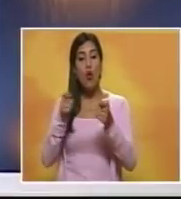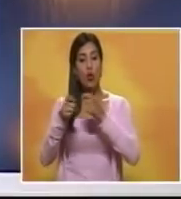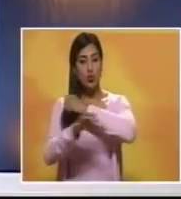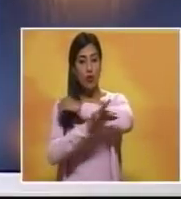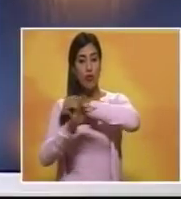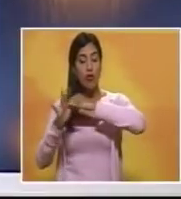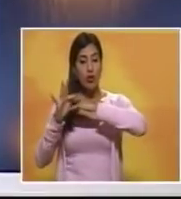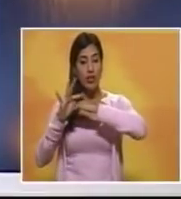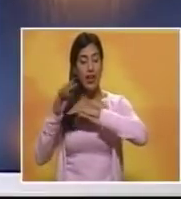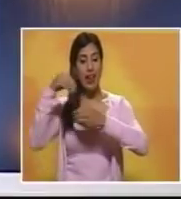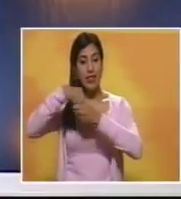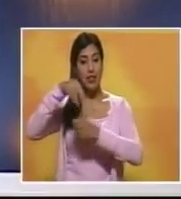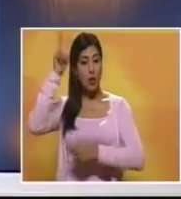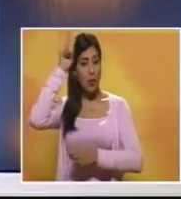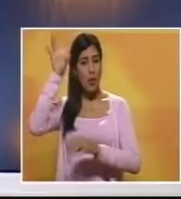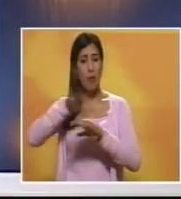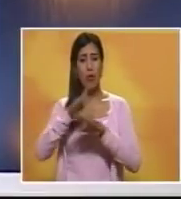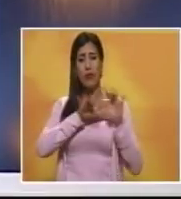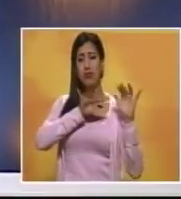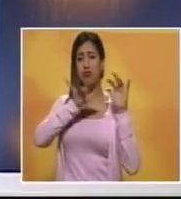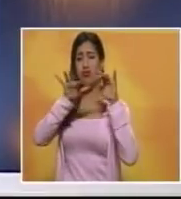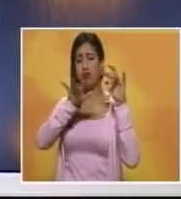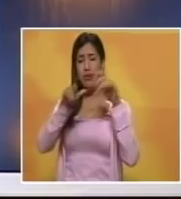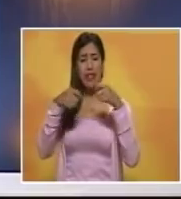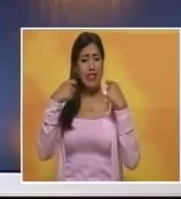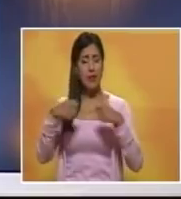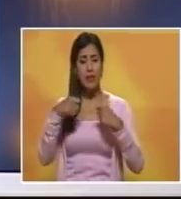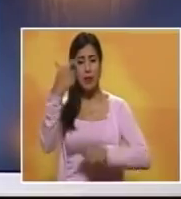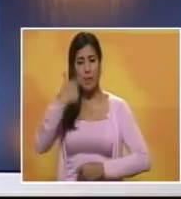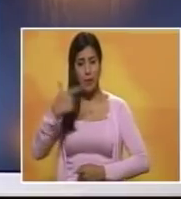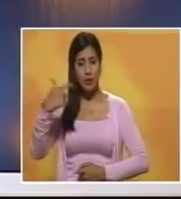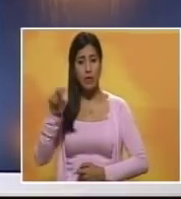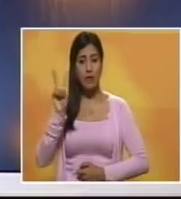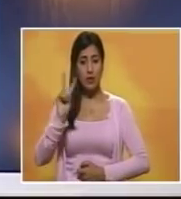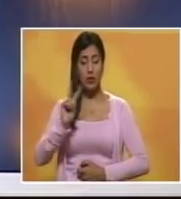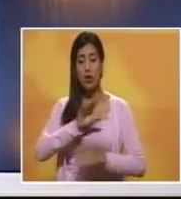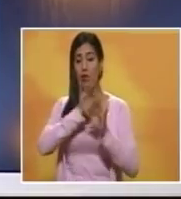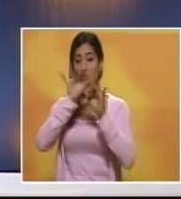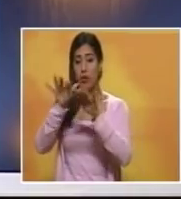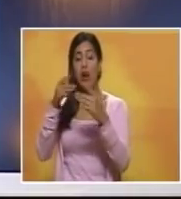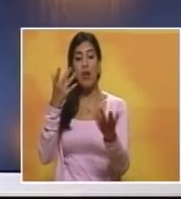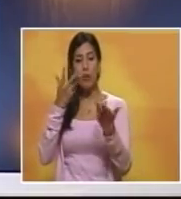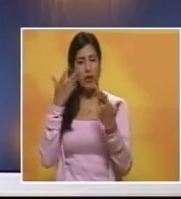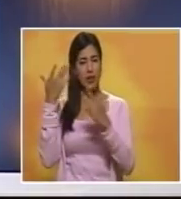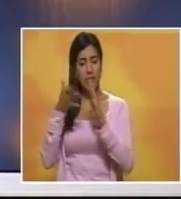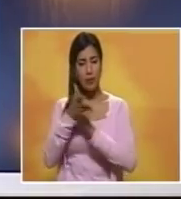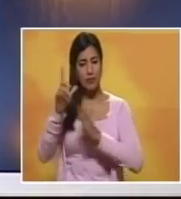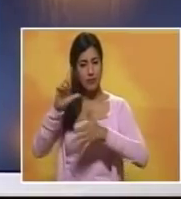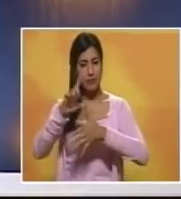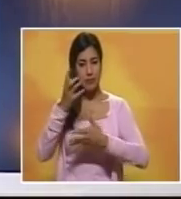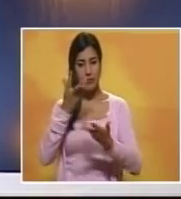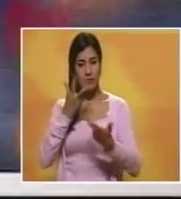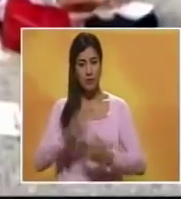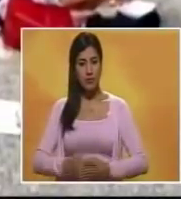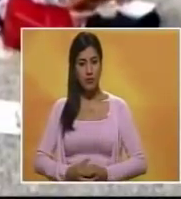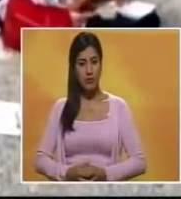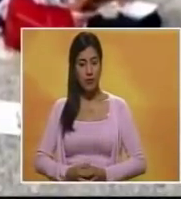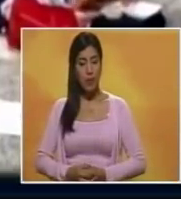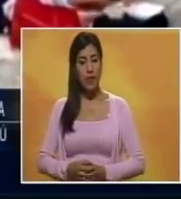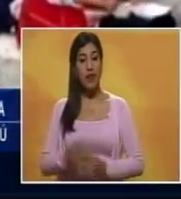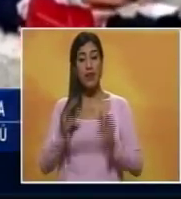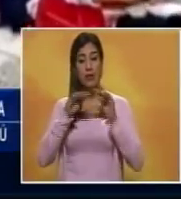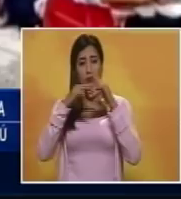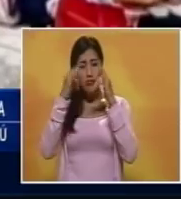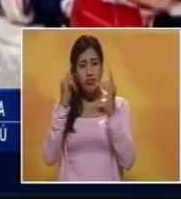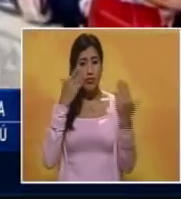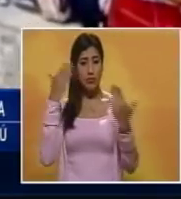Perú colapsó por el ingreso masivo de venezolanos. Nuestro canal aliado Latina tiene más detalles en el siguiente informe. Veamos. Pernoctan